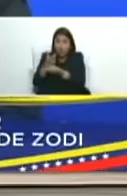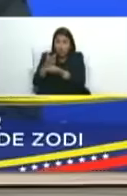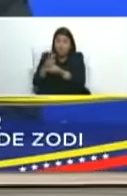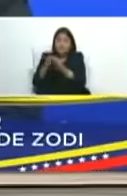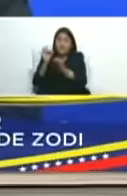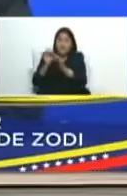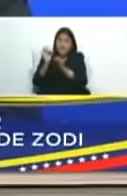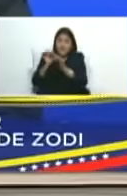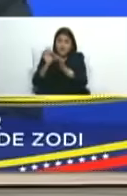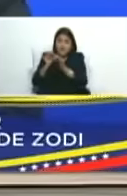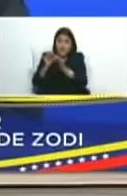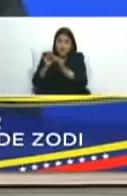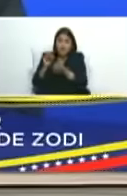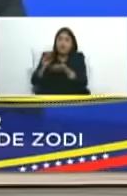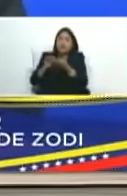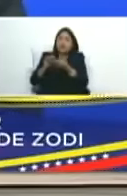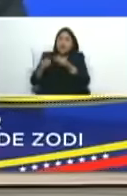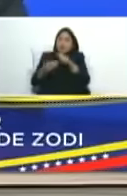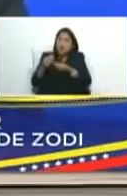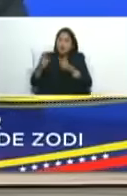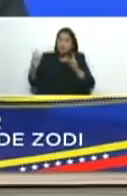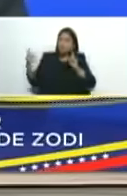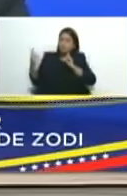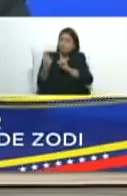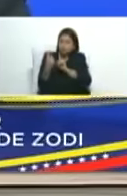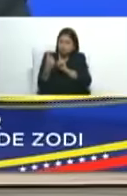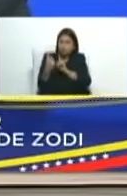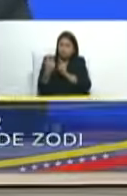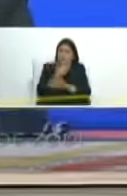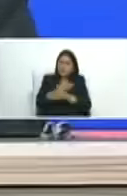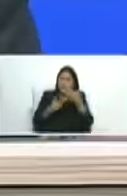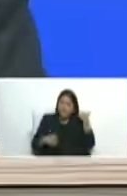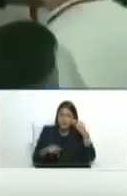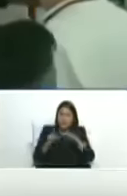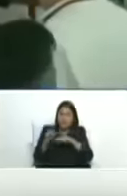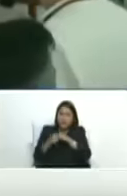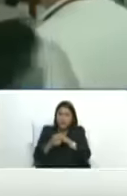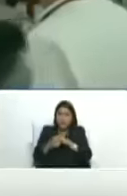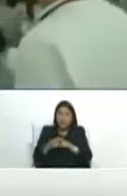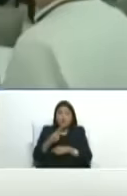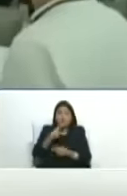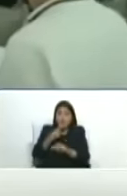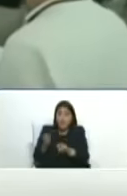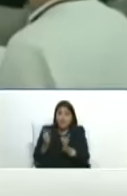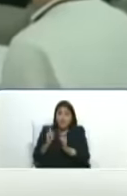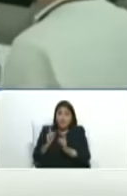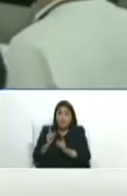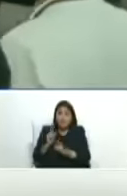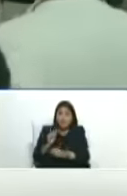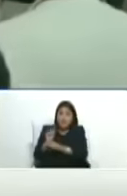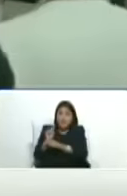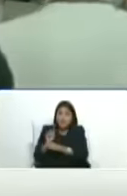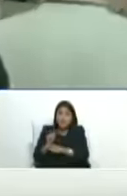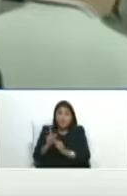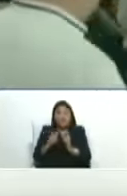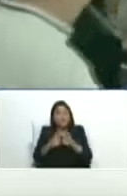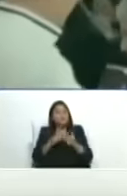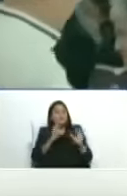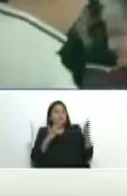septiembre esto se resuelve si nos reunimos cara a cara presidente le dije yo celebro